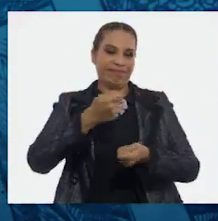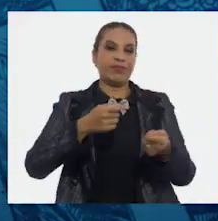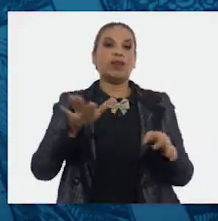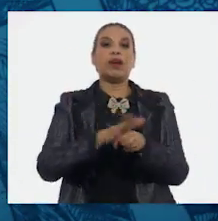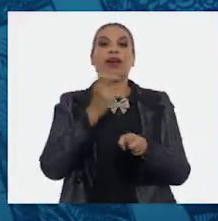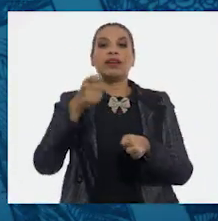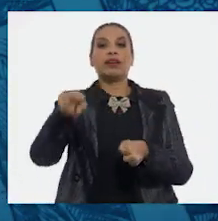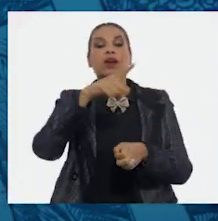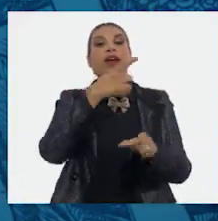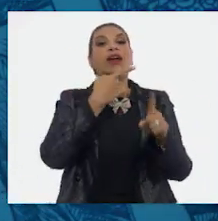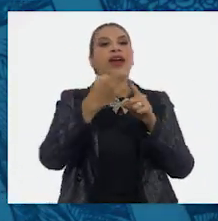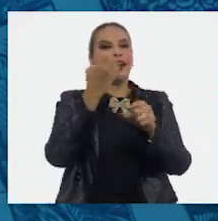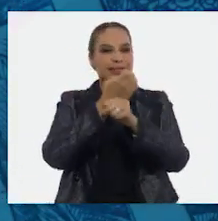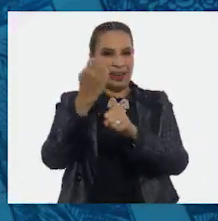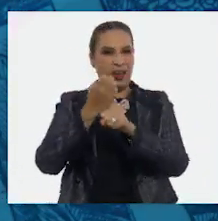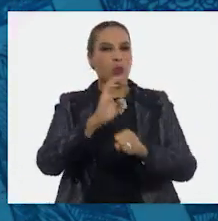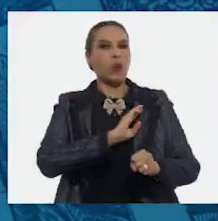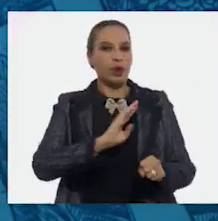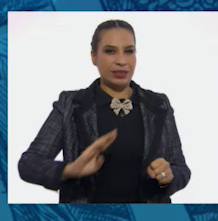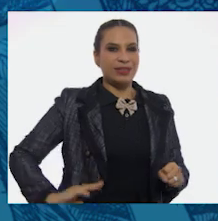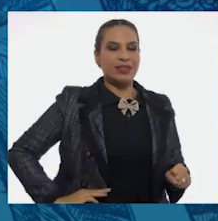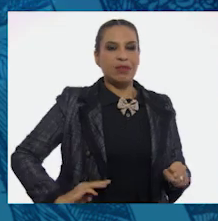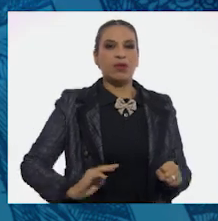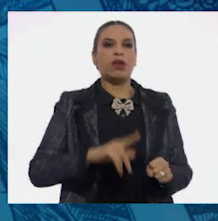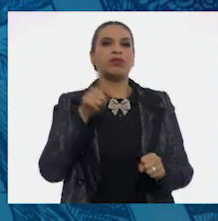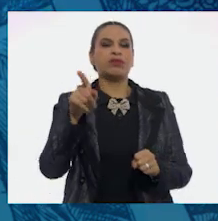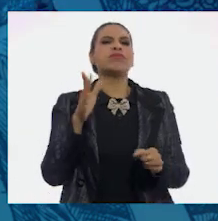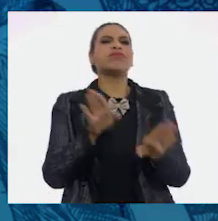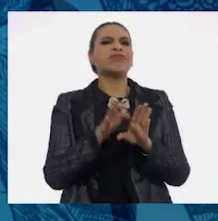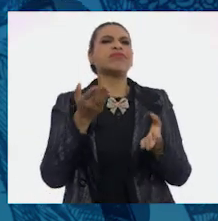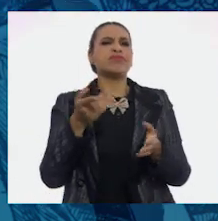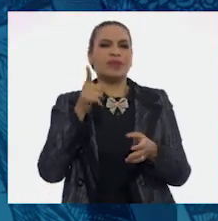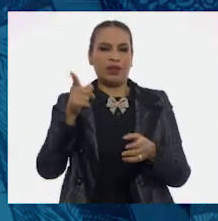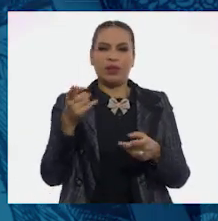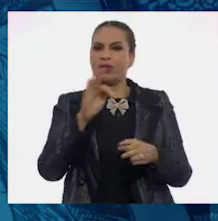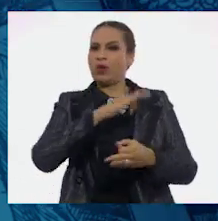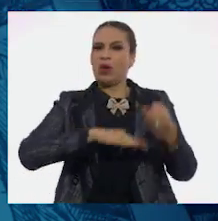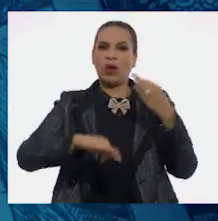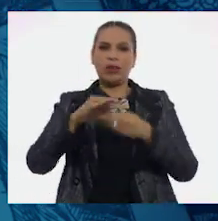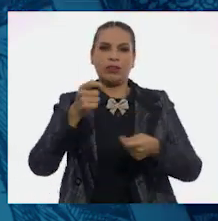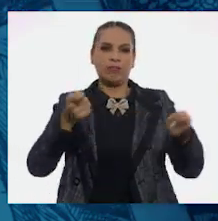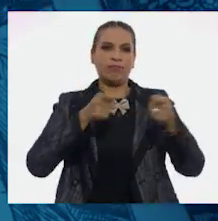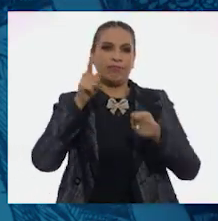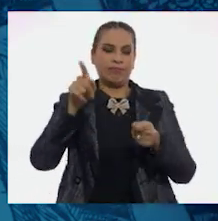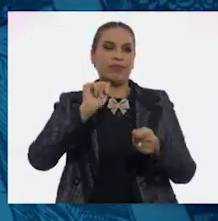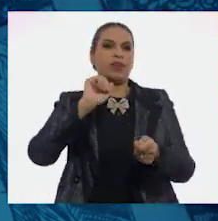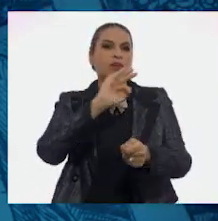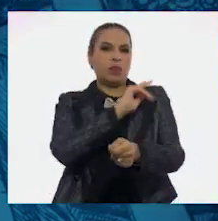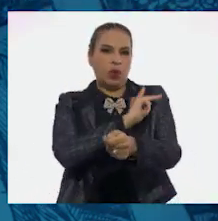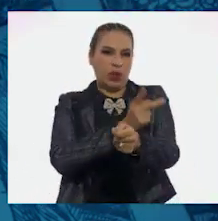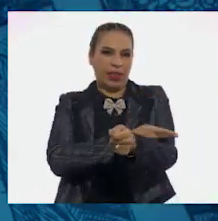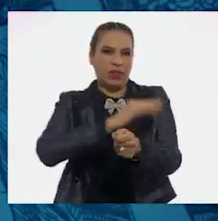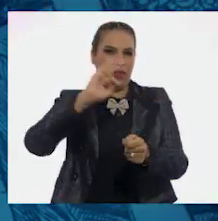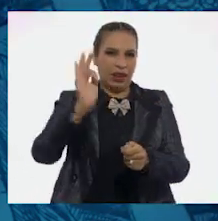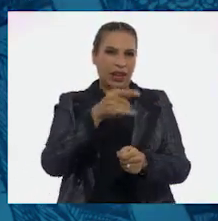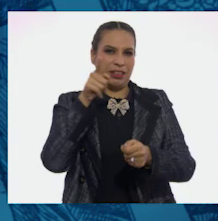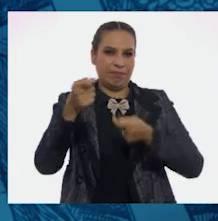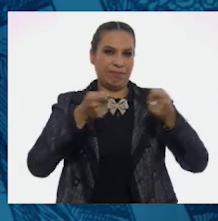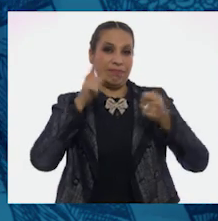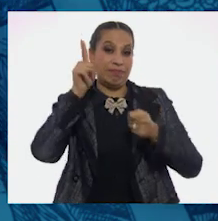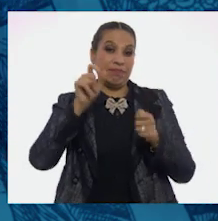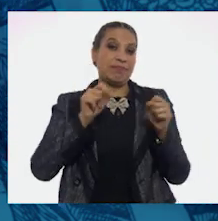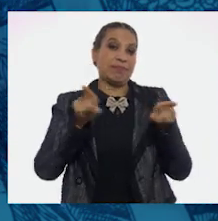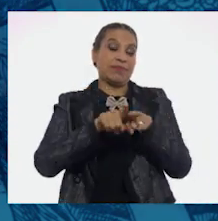hacer que los estados y los municipios dependieran por completo del poder federal, o sea, de